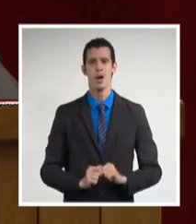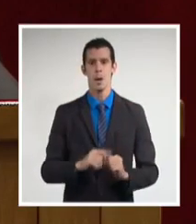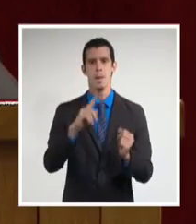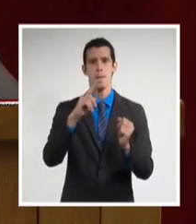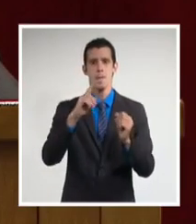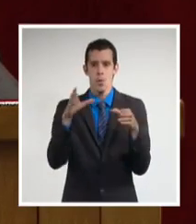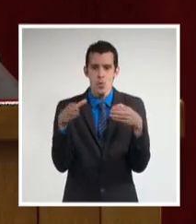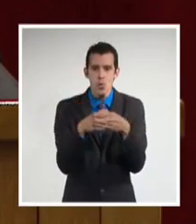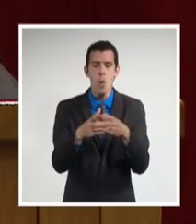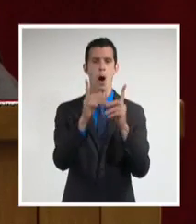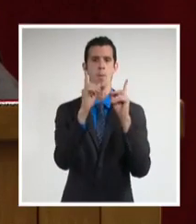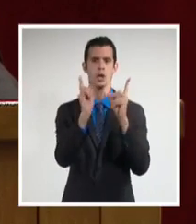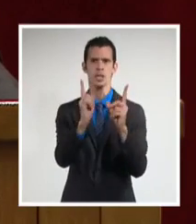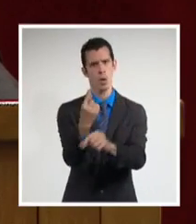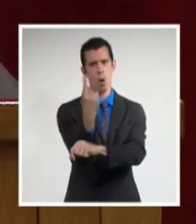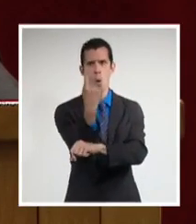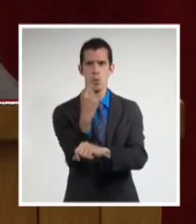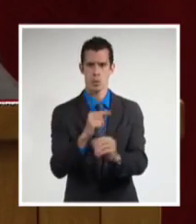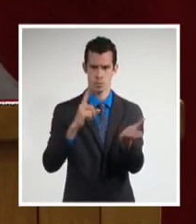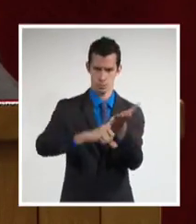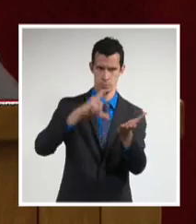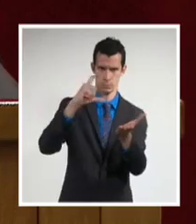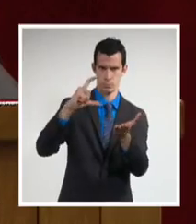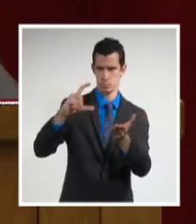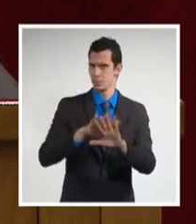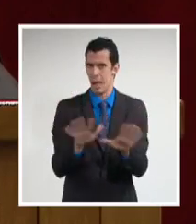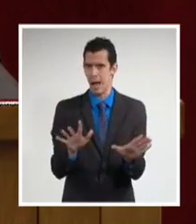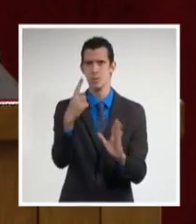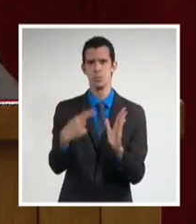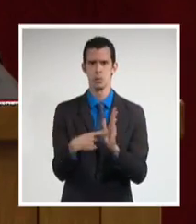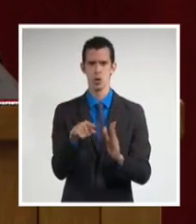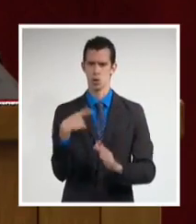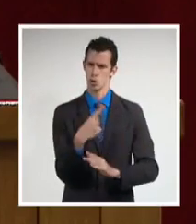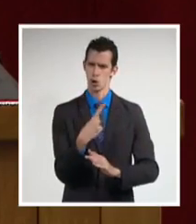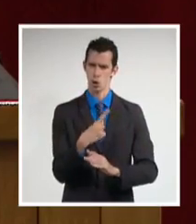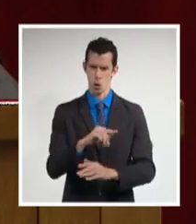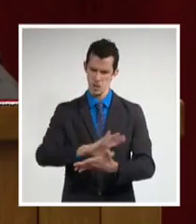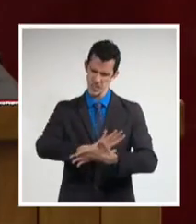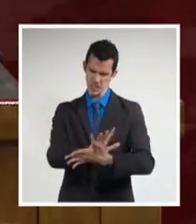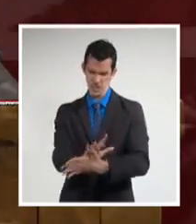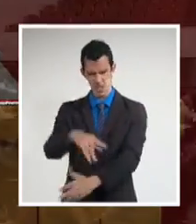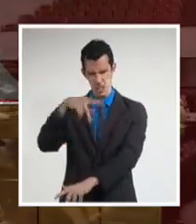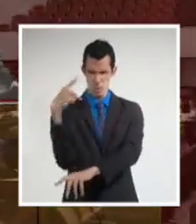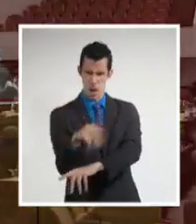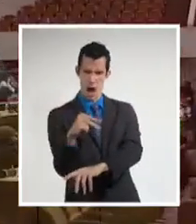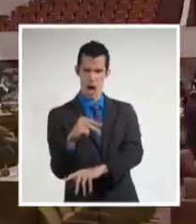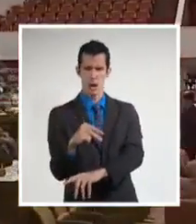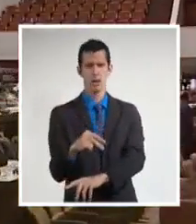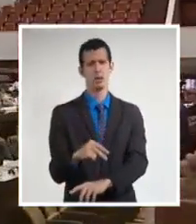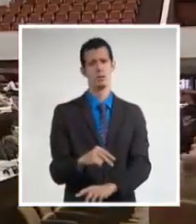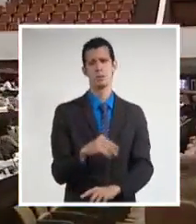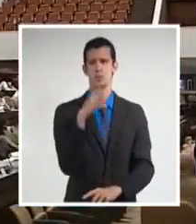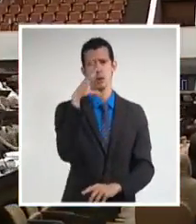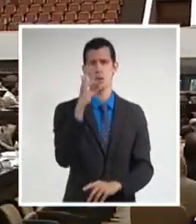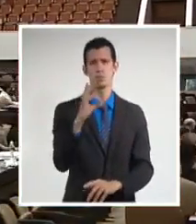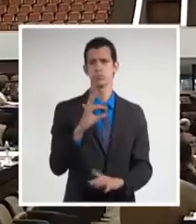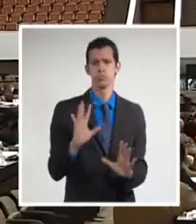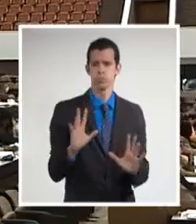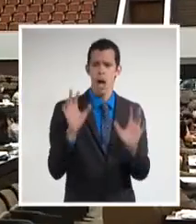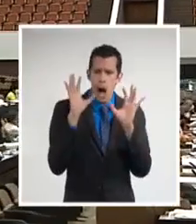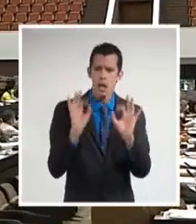pobres, donde el acceso a los cargos está permeado por los compromisos con las élites empresariales que financian las